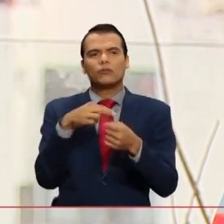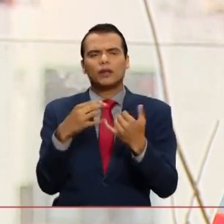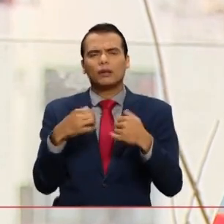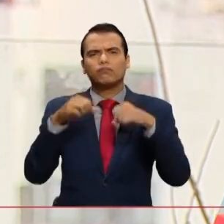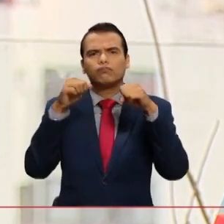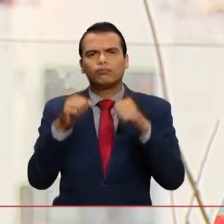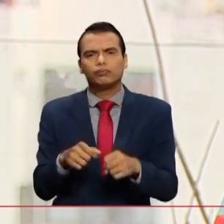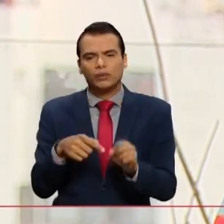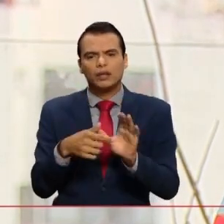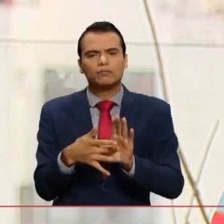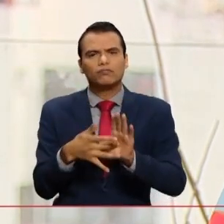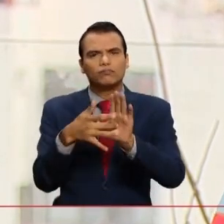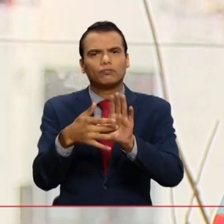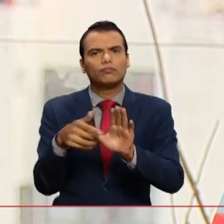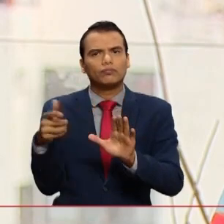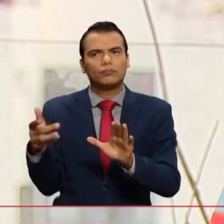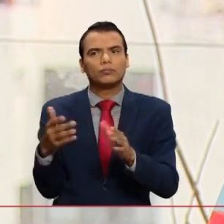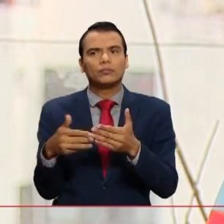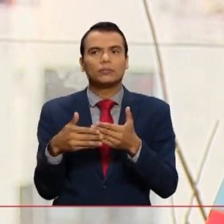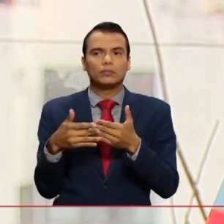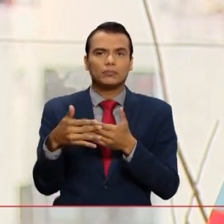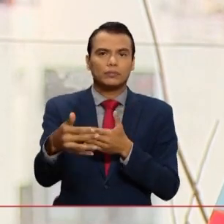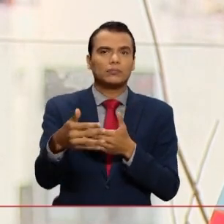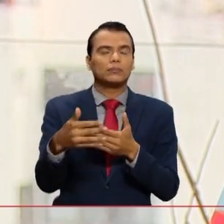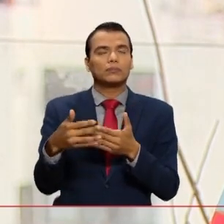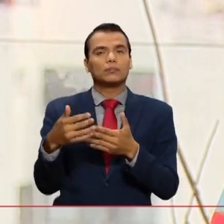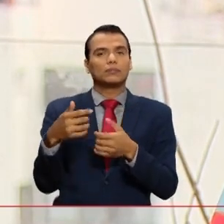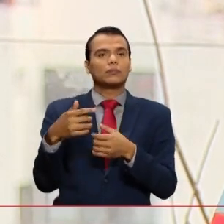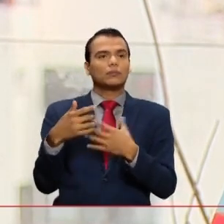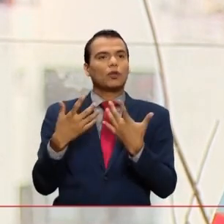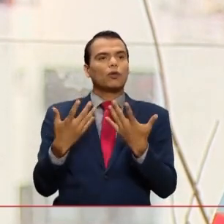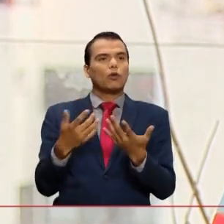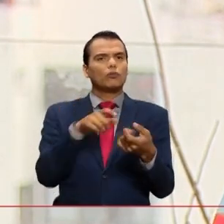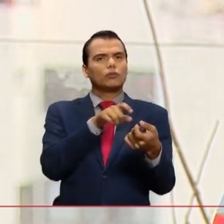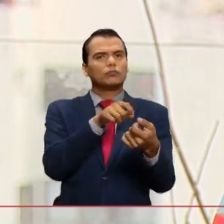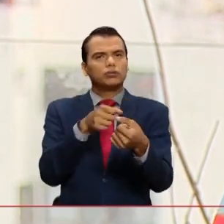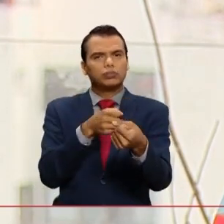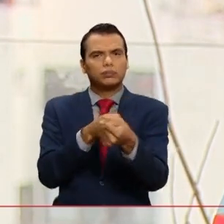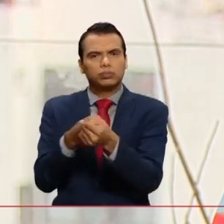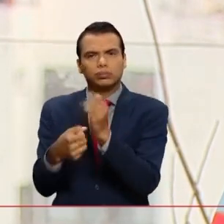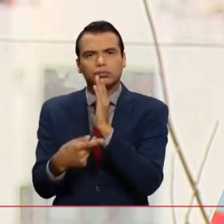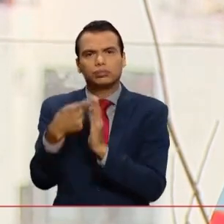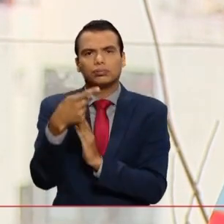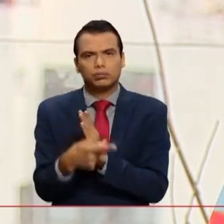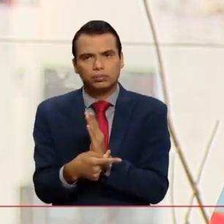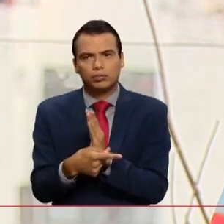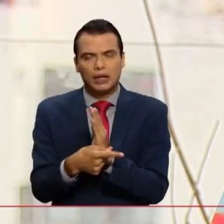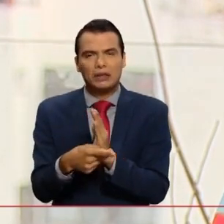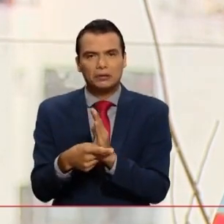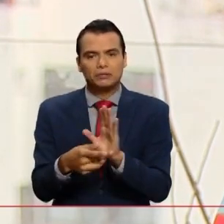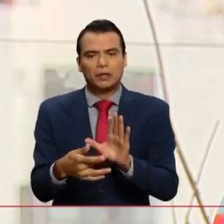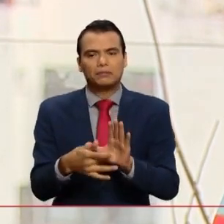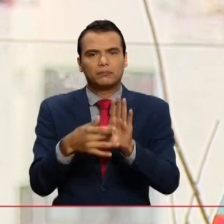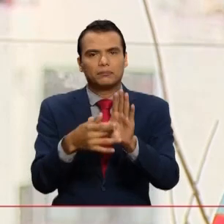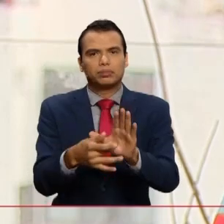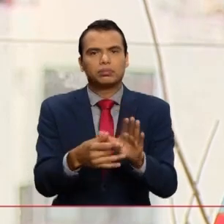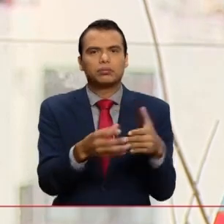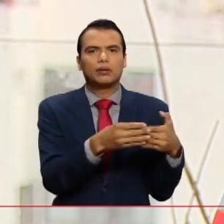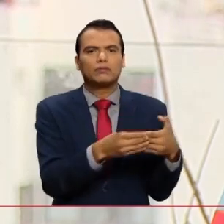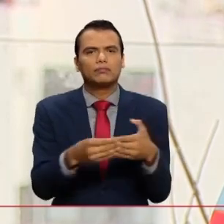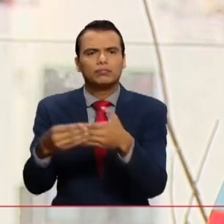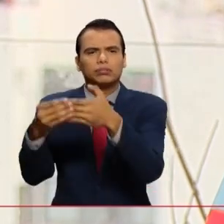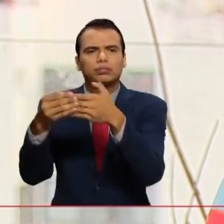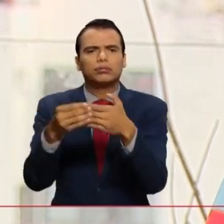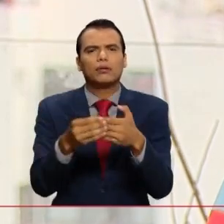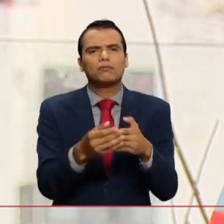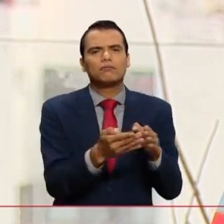que traza la ruta durante los próximos años para la gestión e inversión de proyectos de sostenibilidad, desarrollo socioeconómico